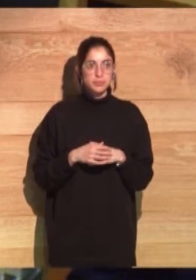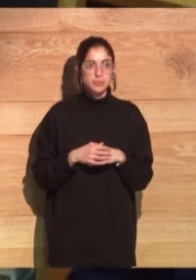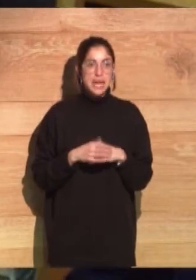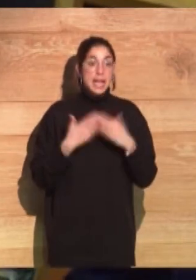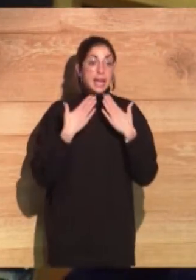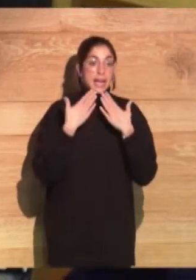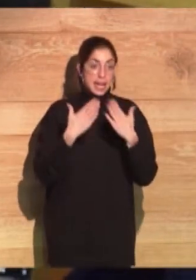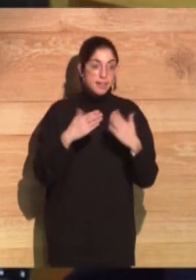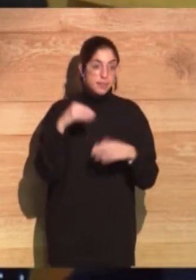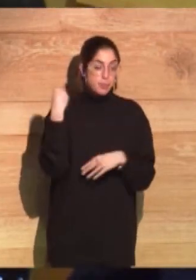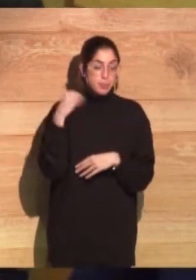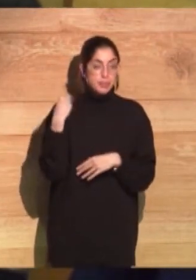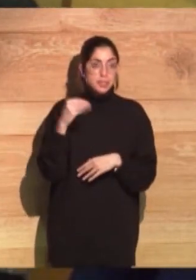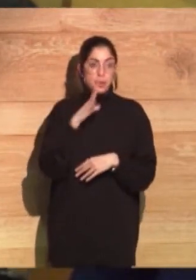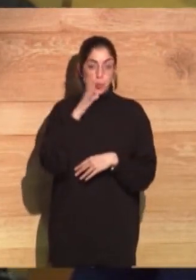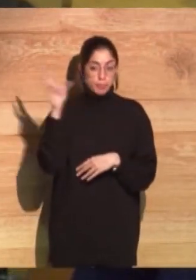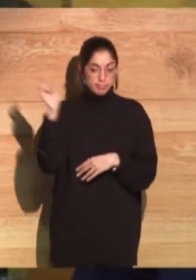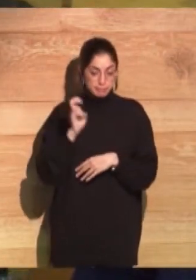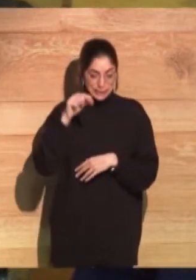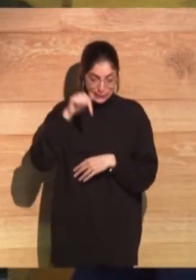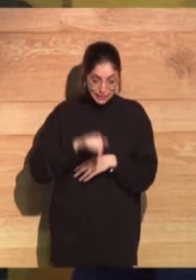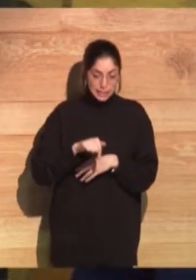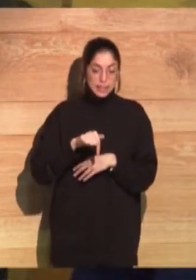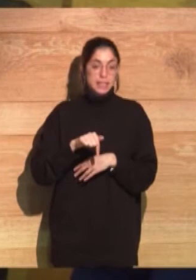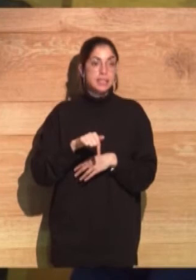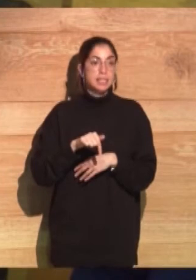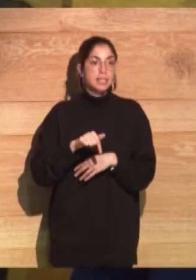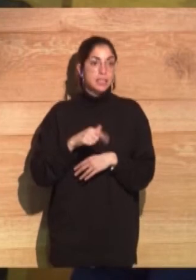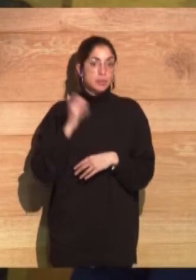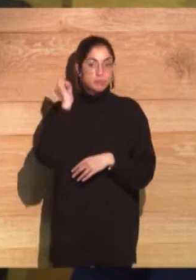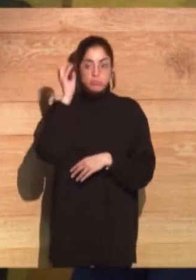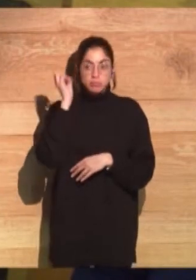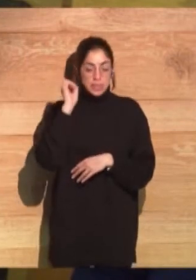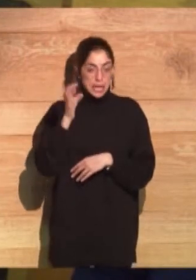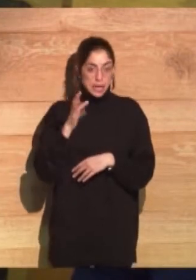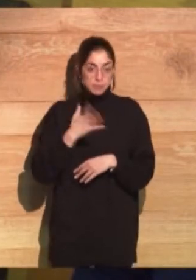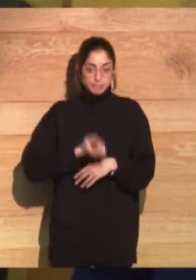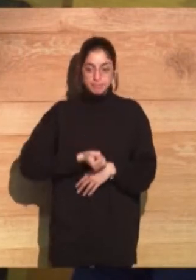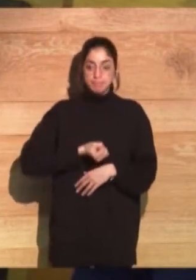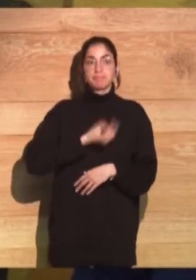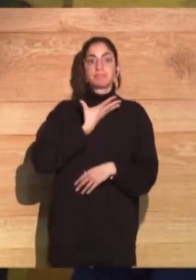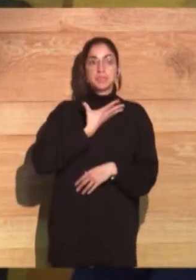Muchas gracias, Presidenta, por estar aquí. Ha sido una charla muy inspiradora.